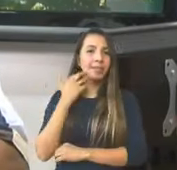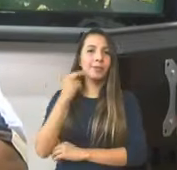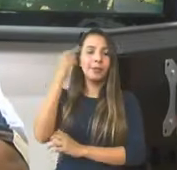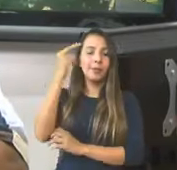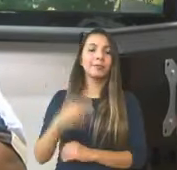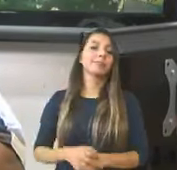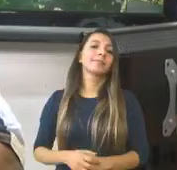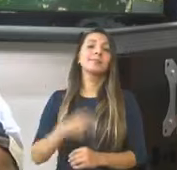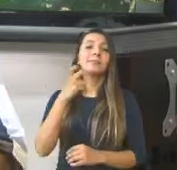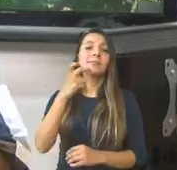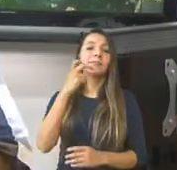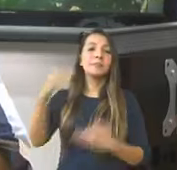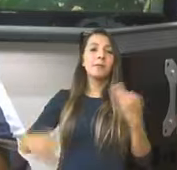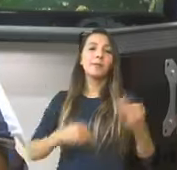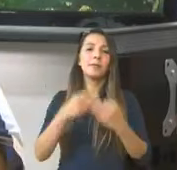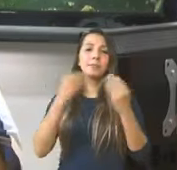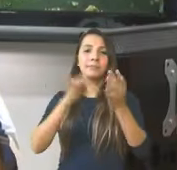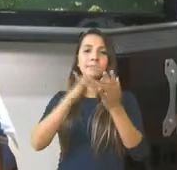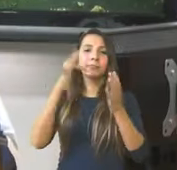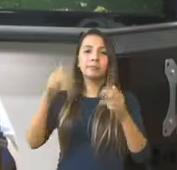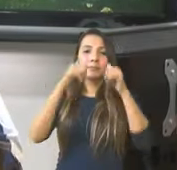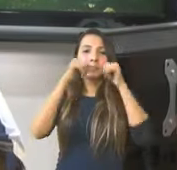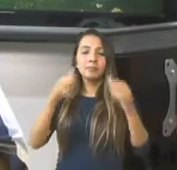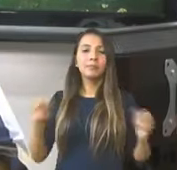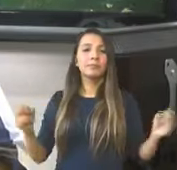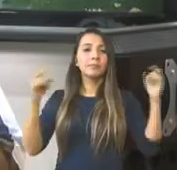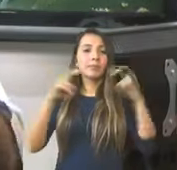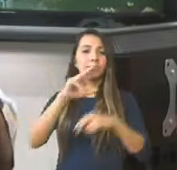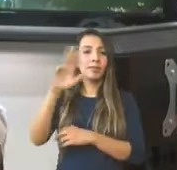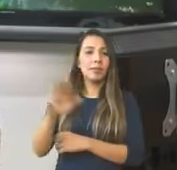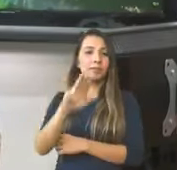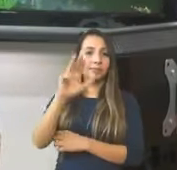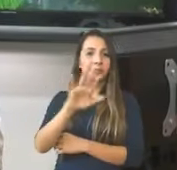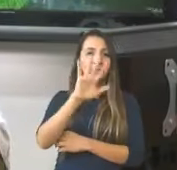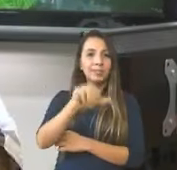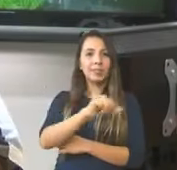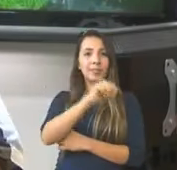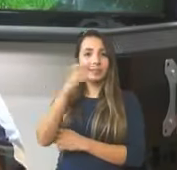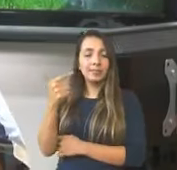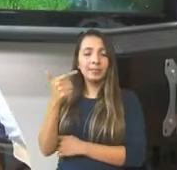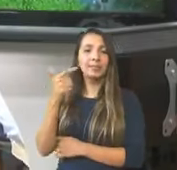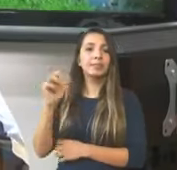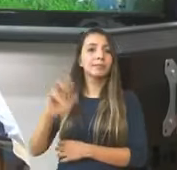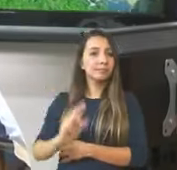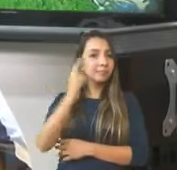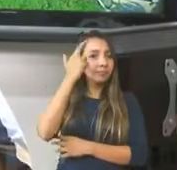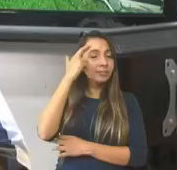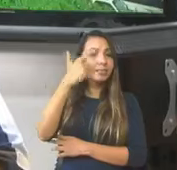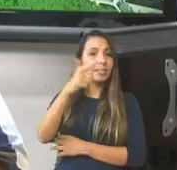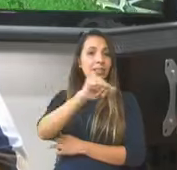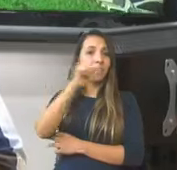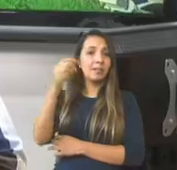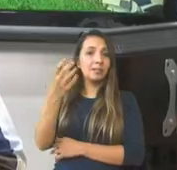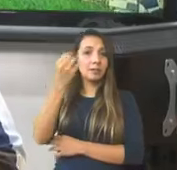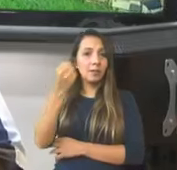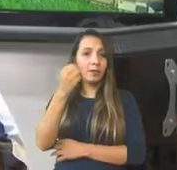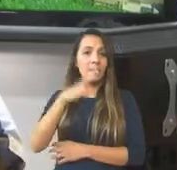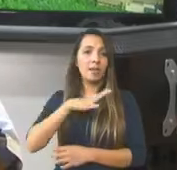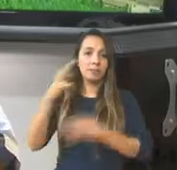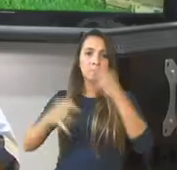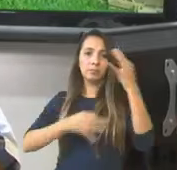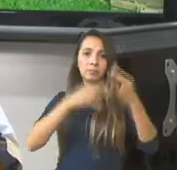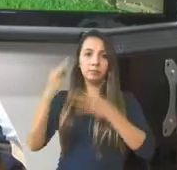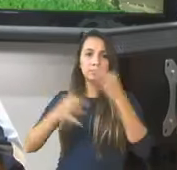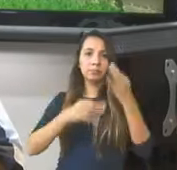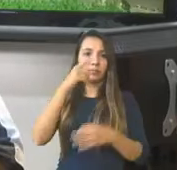Muchas gracias por su atención. Nos vemos el miércoles de 5 a 7. Recordar que de 7 a 9 el noticiero regional que